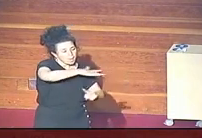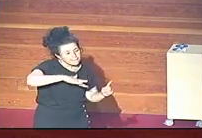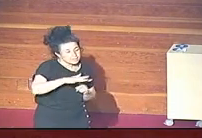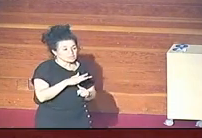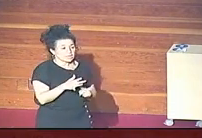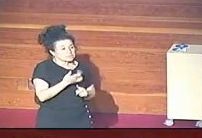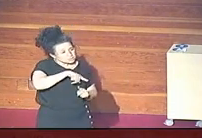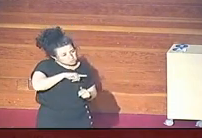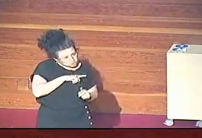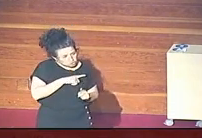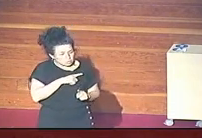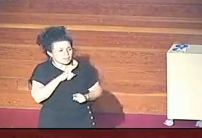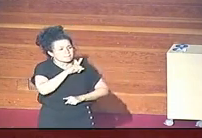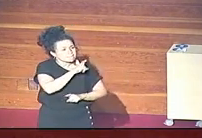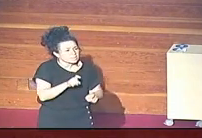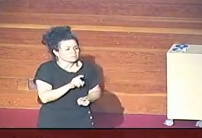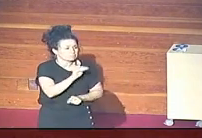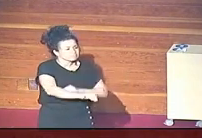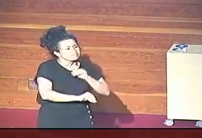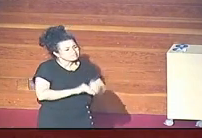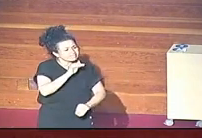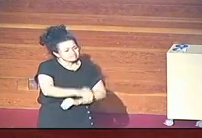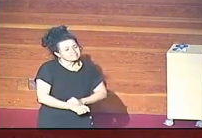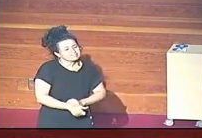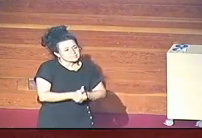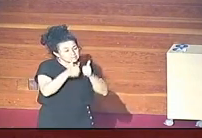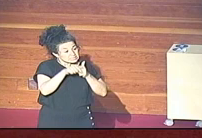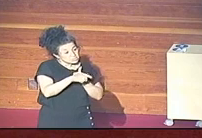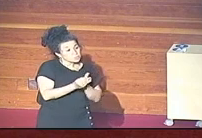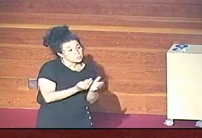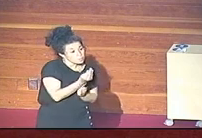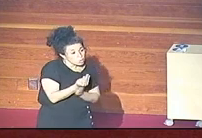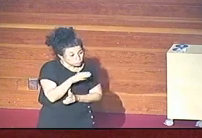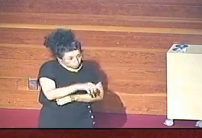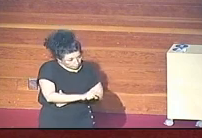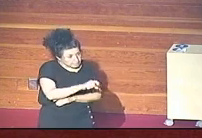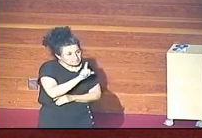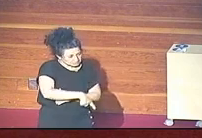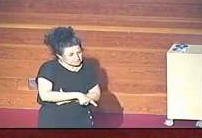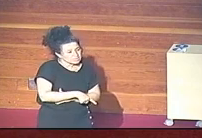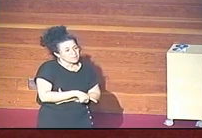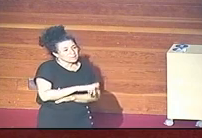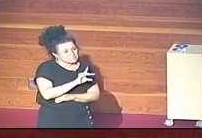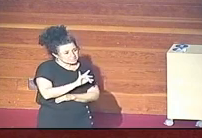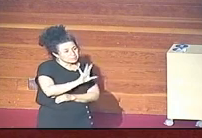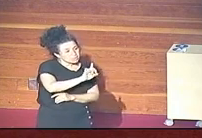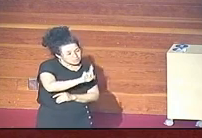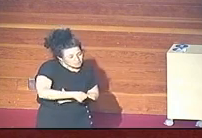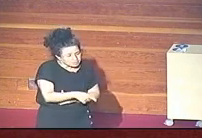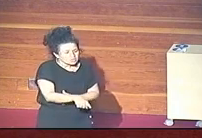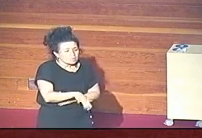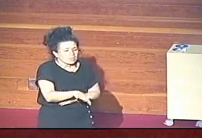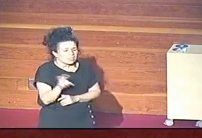vez se lo vamos a preguntar más ya no solamente vamos a comprar esos productos sino que vamos a querer saber cuál es el origen quién ha fabricado